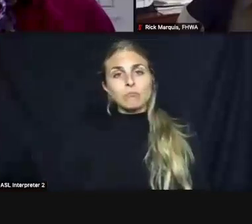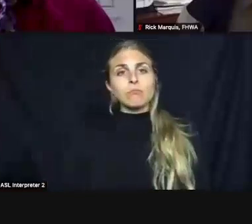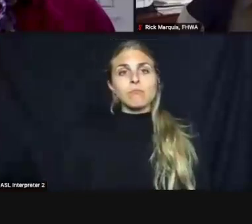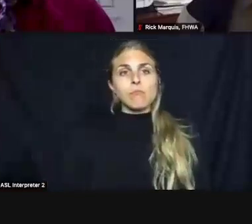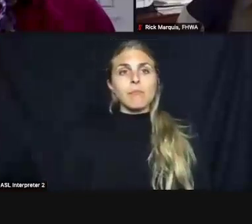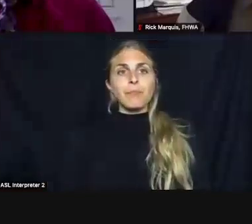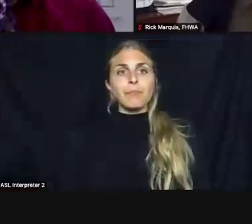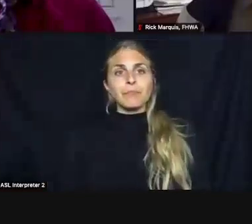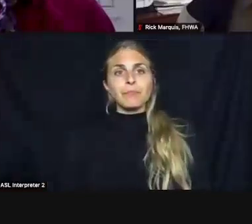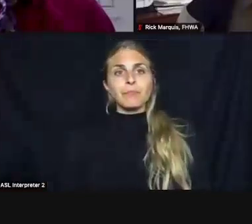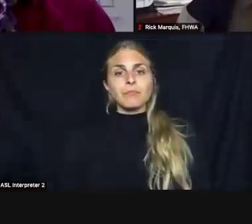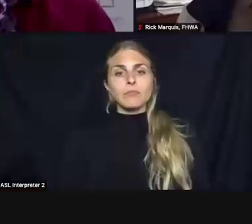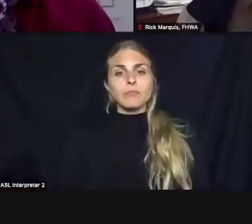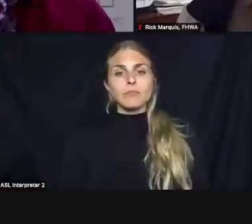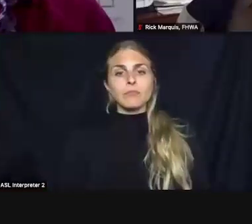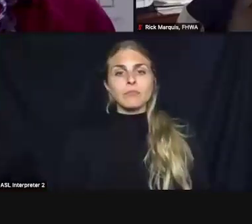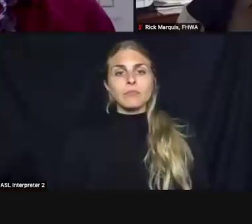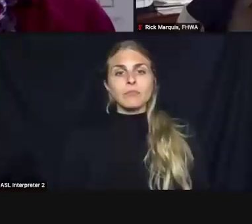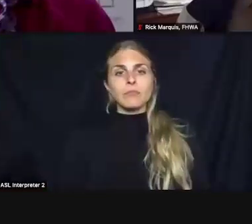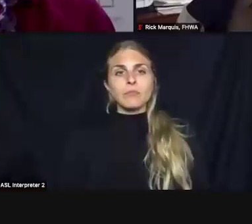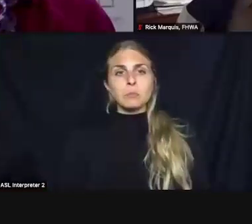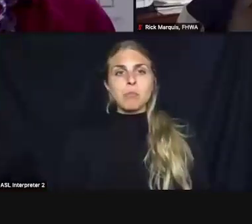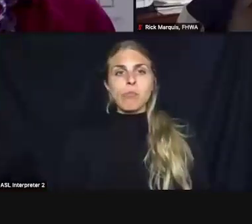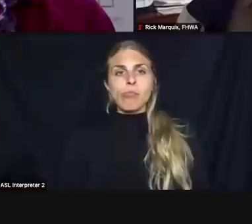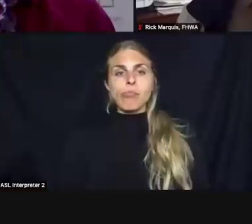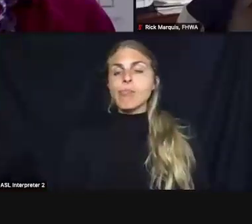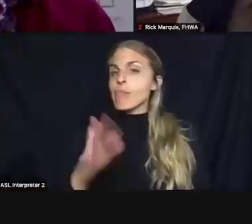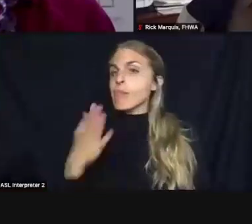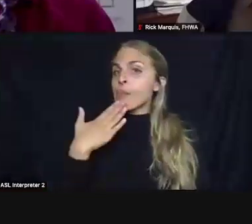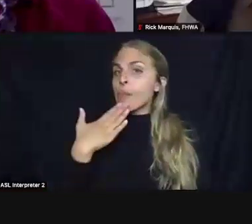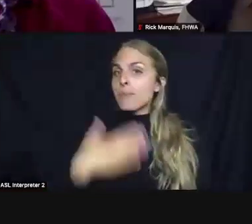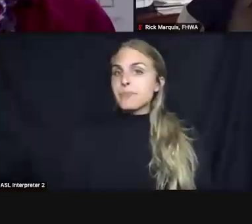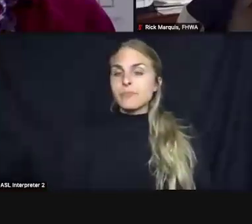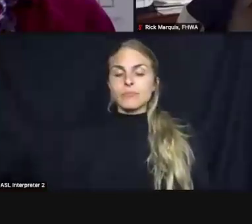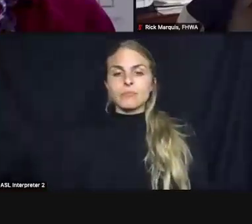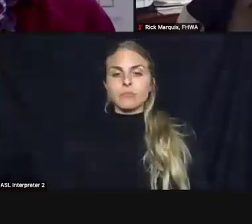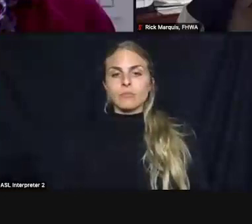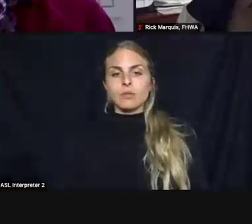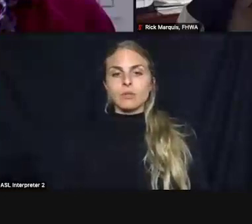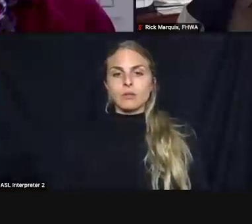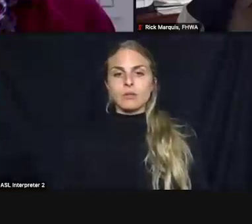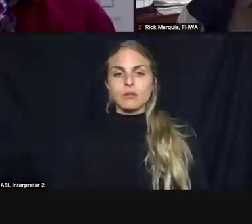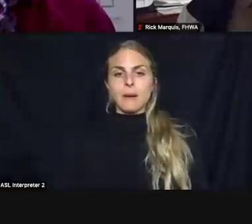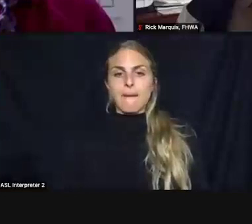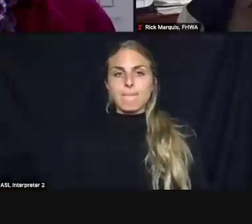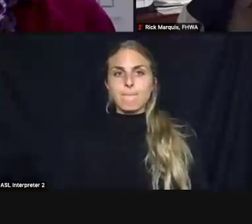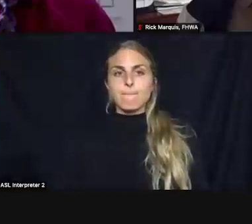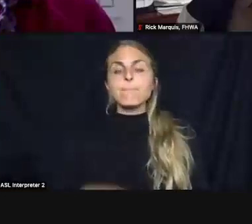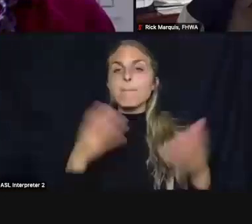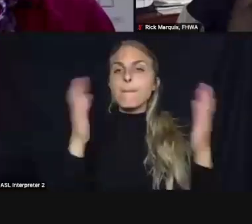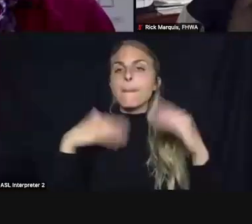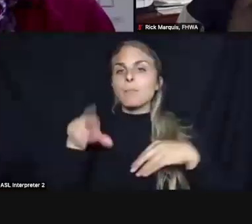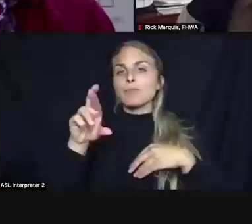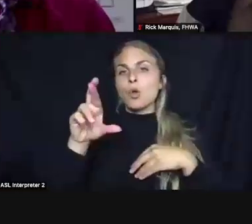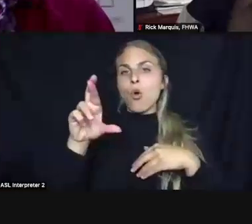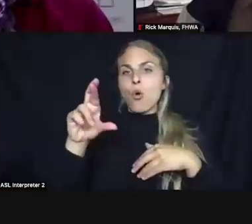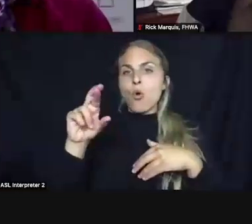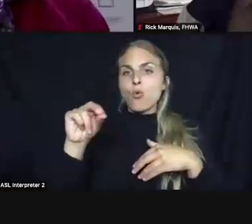mención de lo que haría eso, el impacto sobre el desarrollo económico en la ciudad. No había escuchado eso.